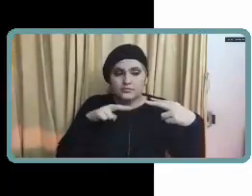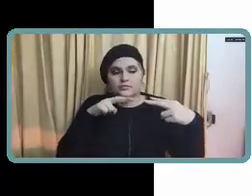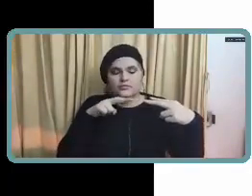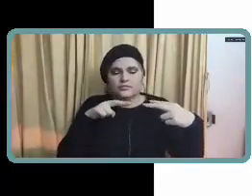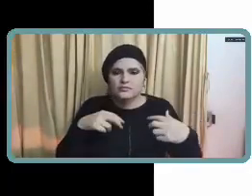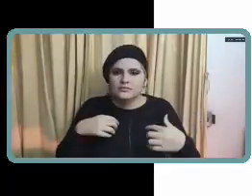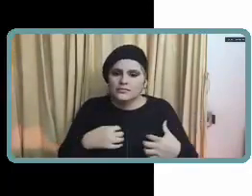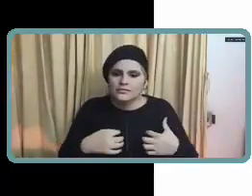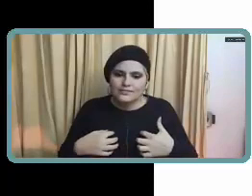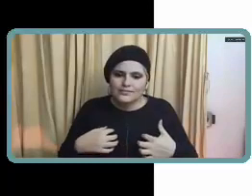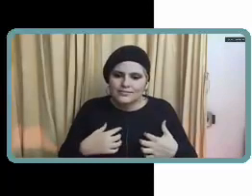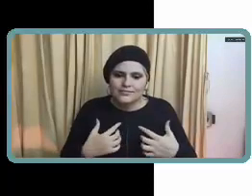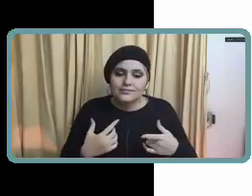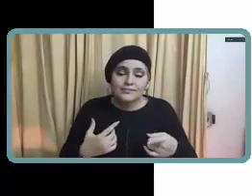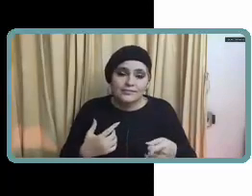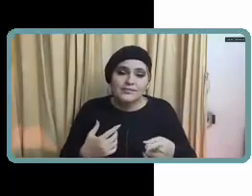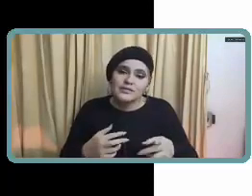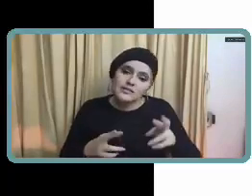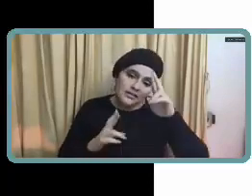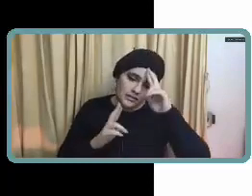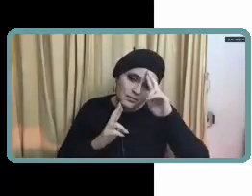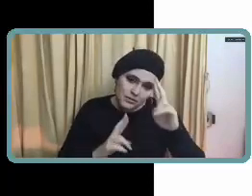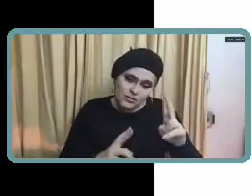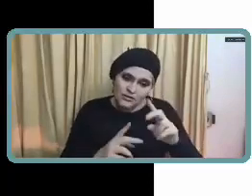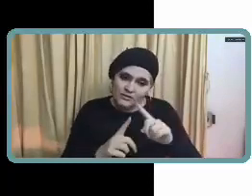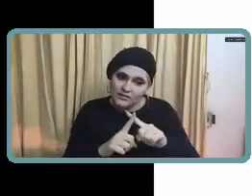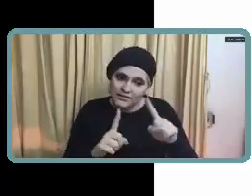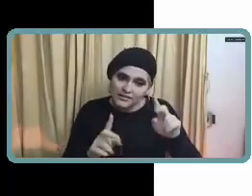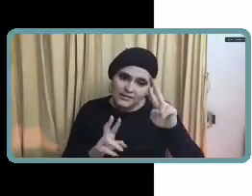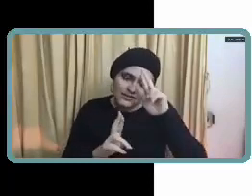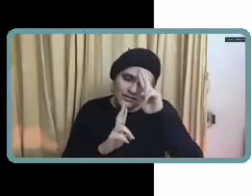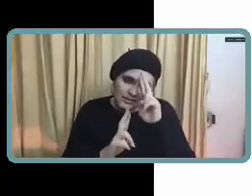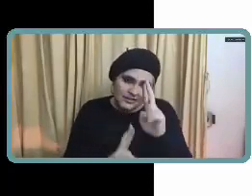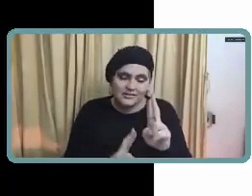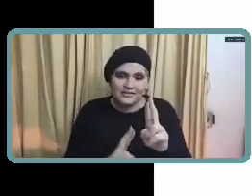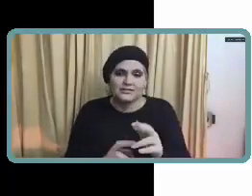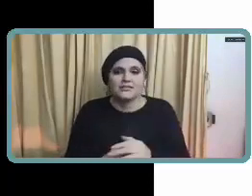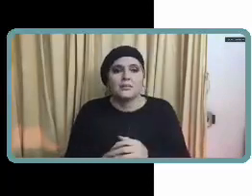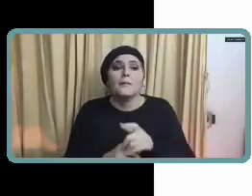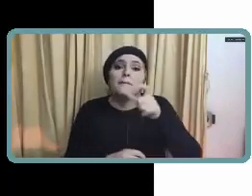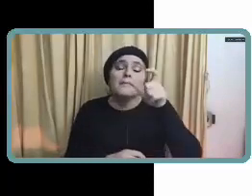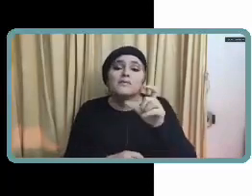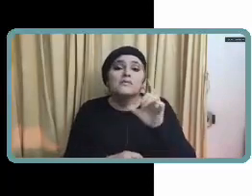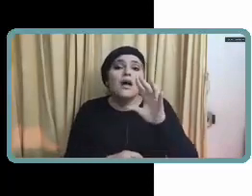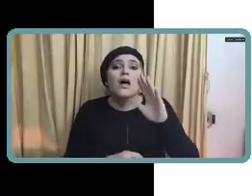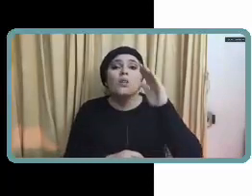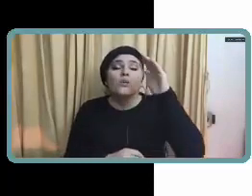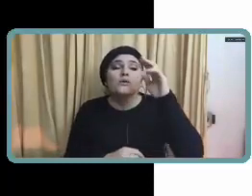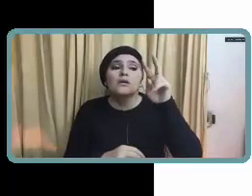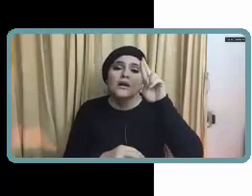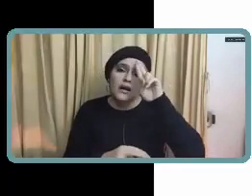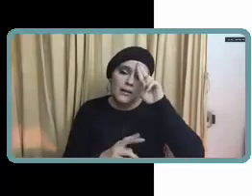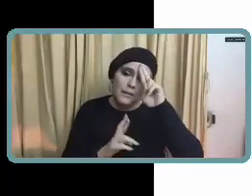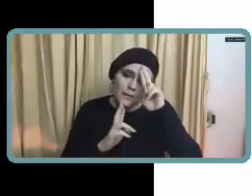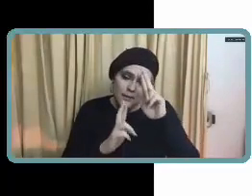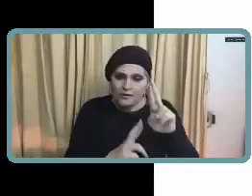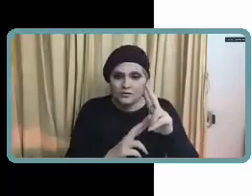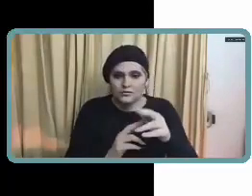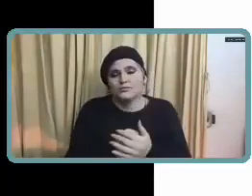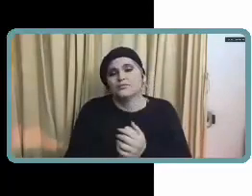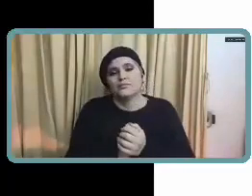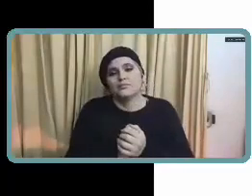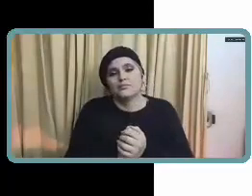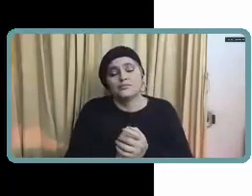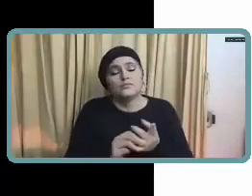esa neurodiversidad, respetar la neurodiversidad de los adultos. Lo que nosotros proponemos entonces es que desde